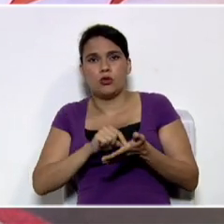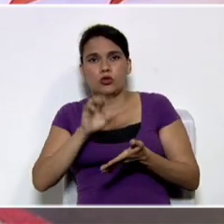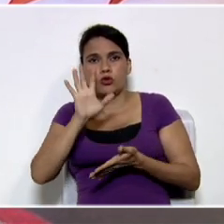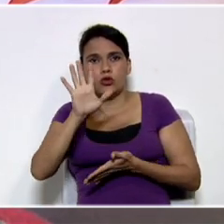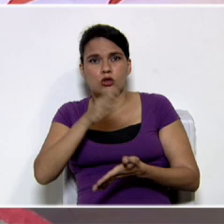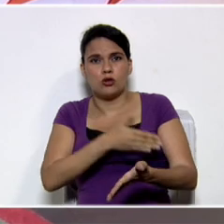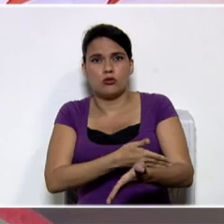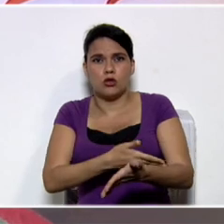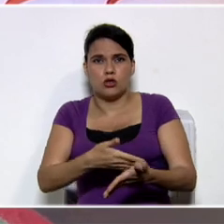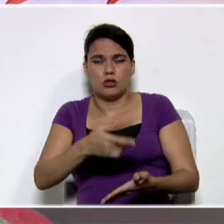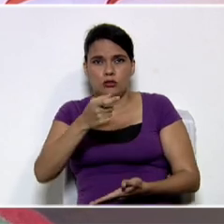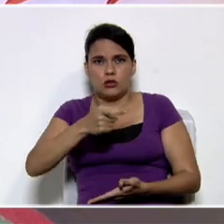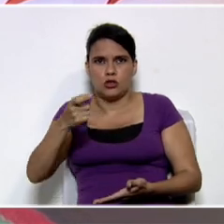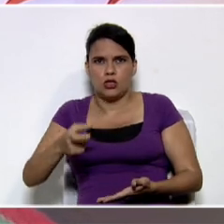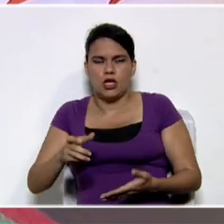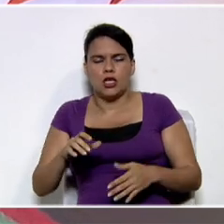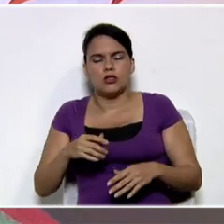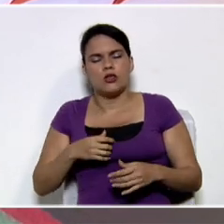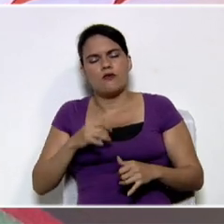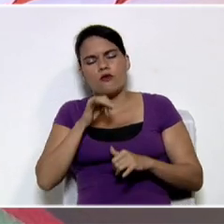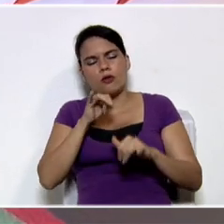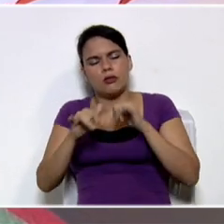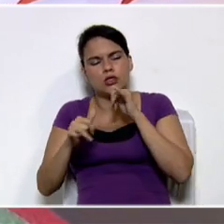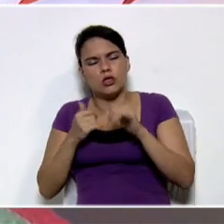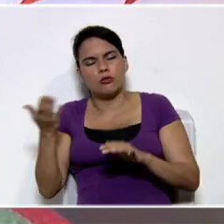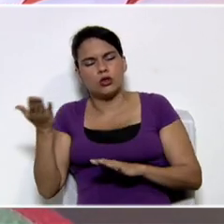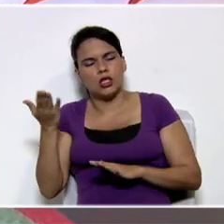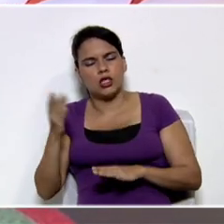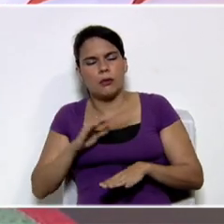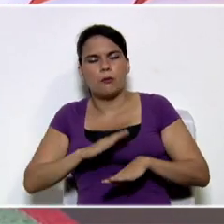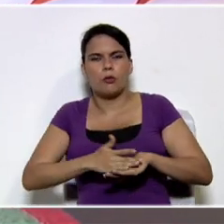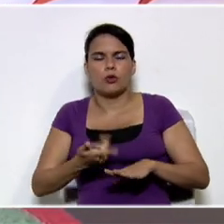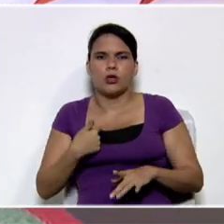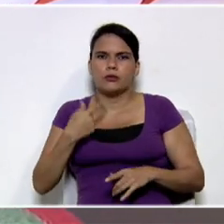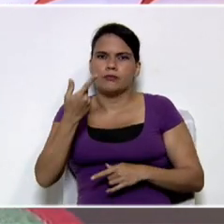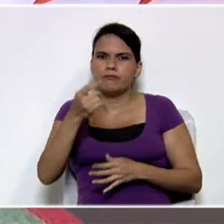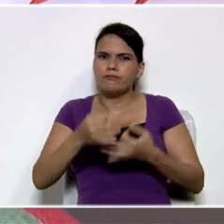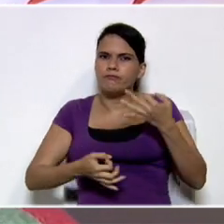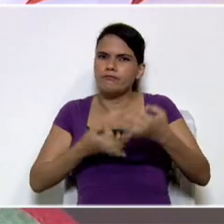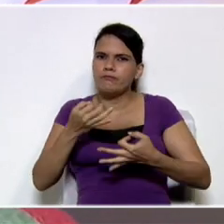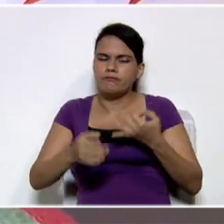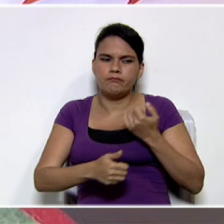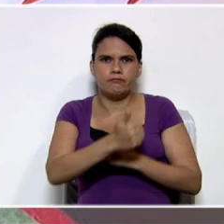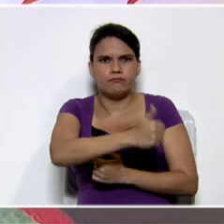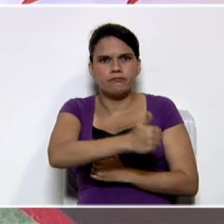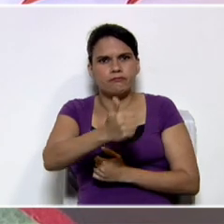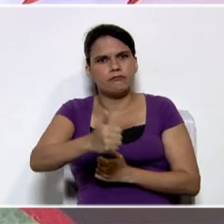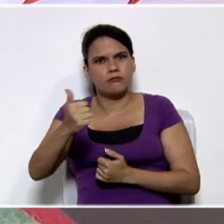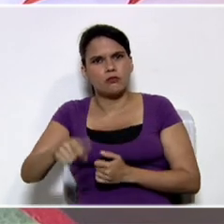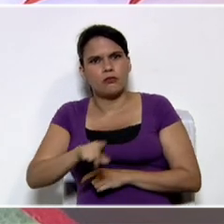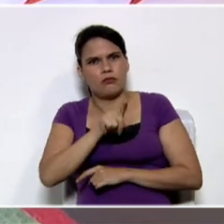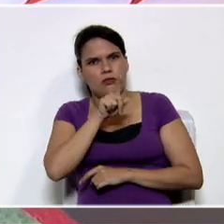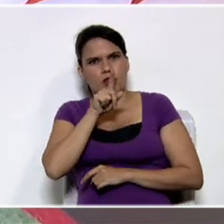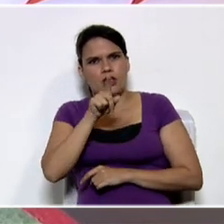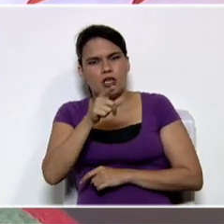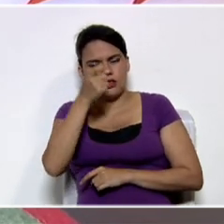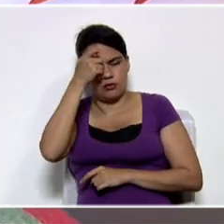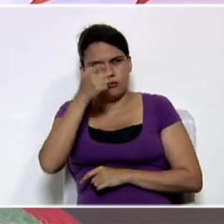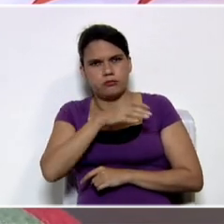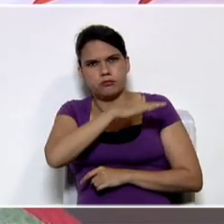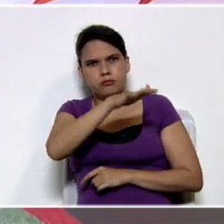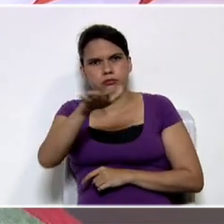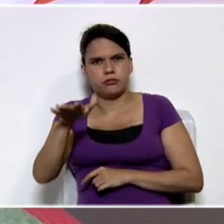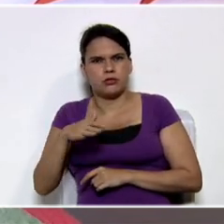es un dato importante, ya que nos va a permitir a nosotros el poder darnos cuenta de cada una de esas